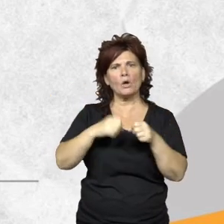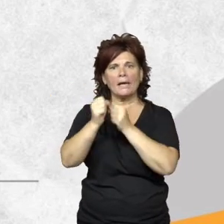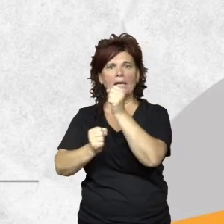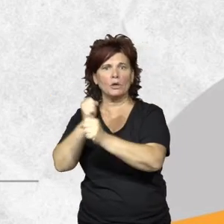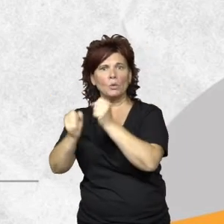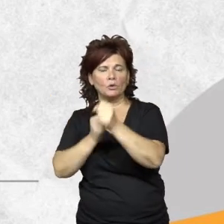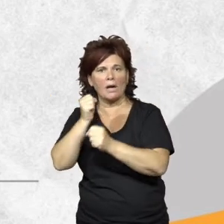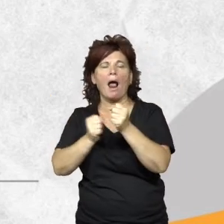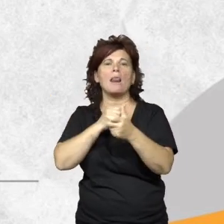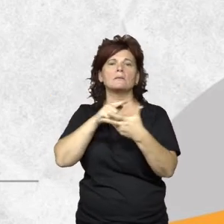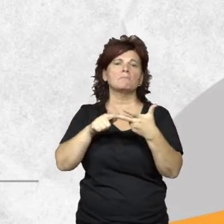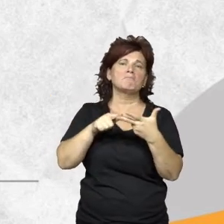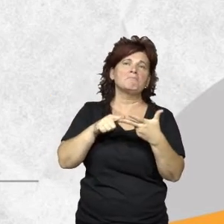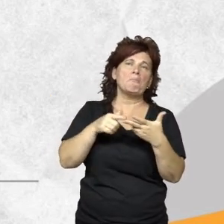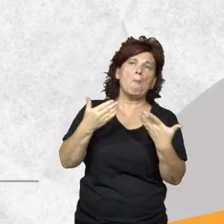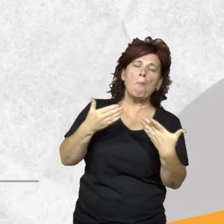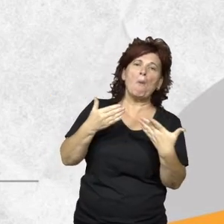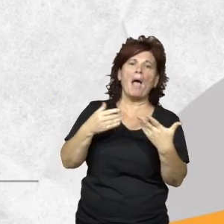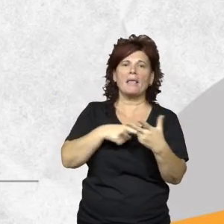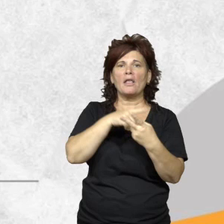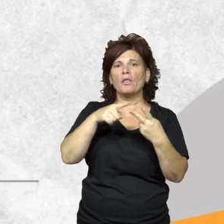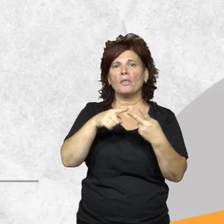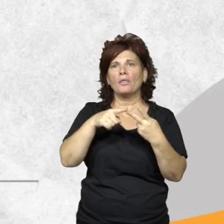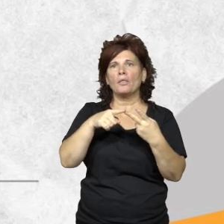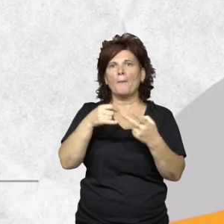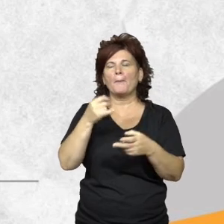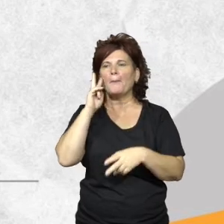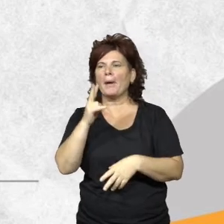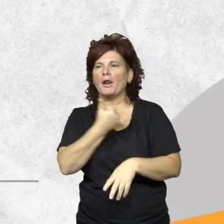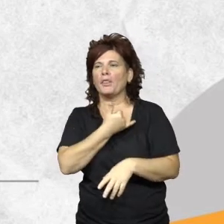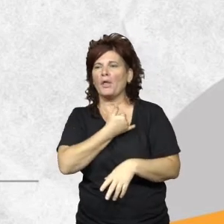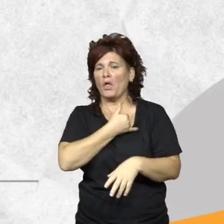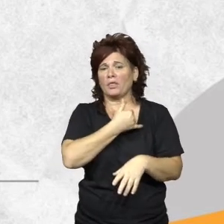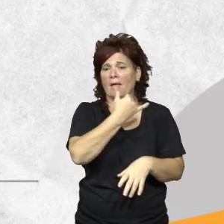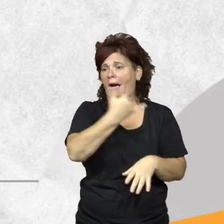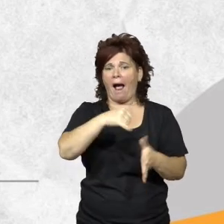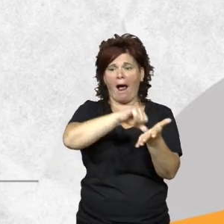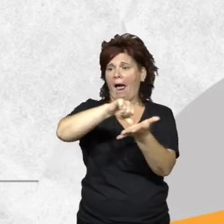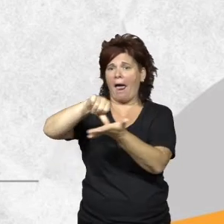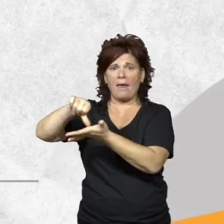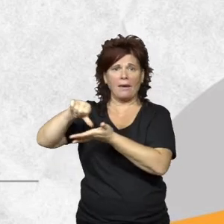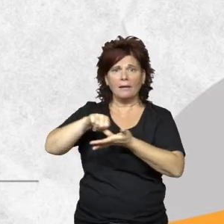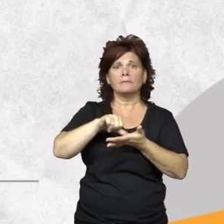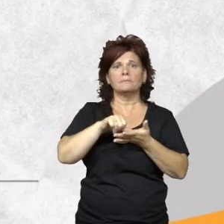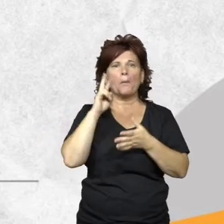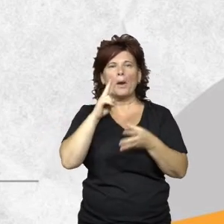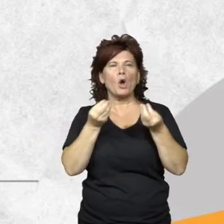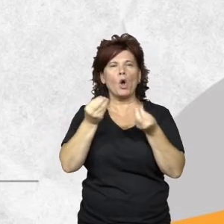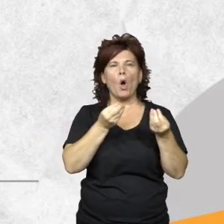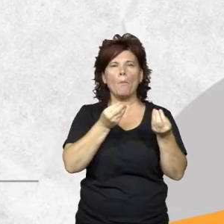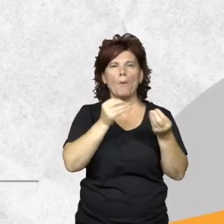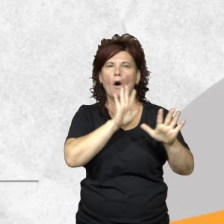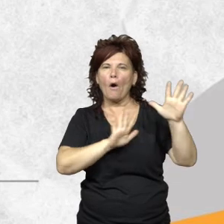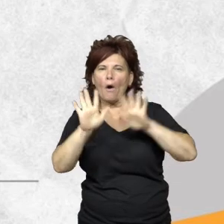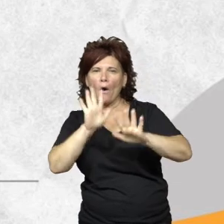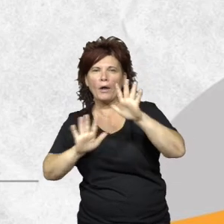que según la línea de producción puede ser entonces dónde lo disponen, cómo es la organización que se realiza en las líneas, si